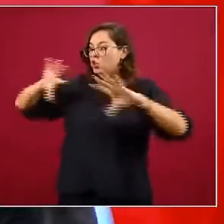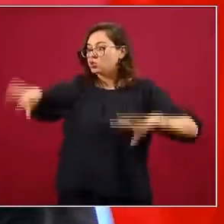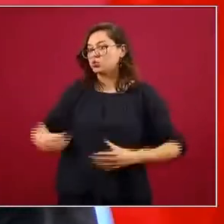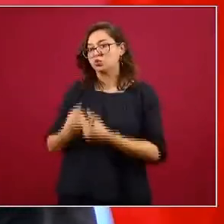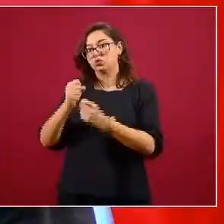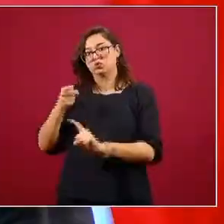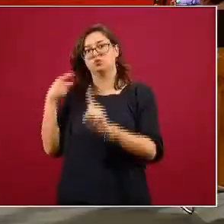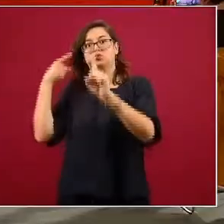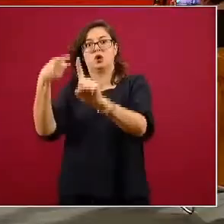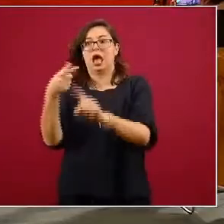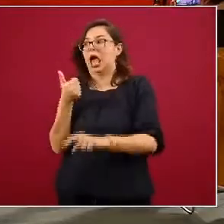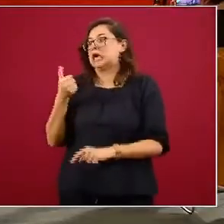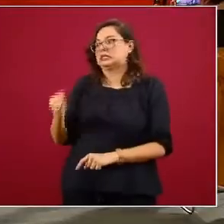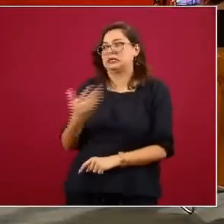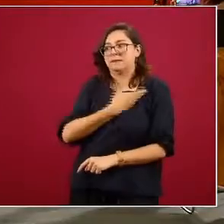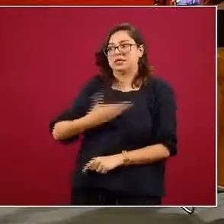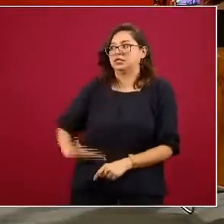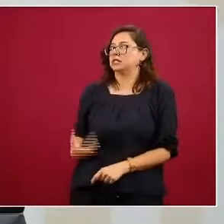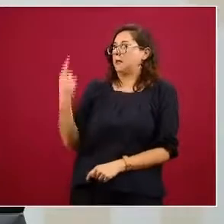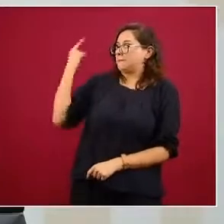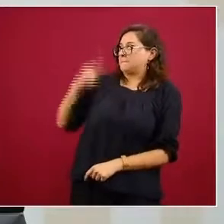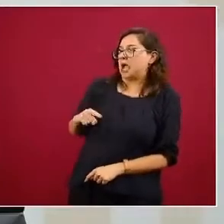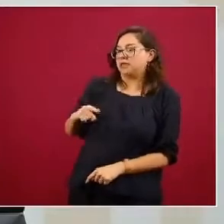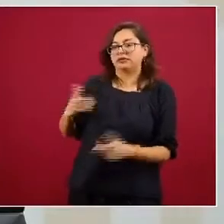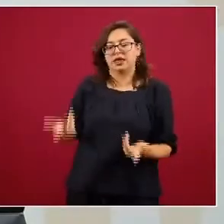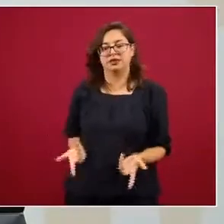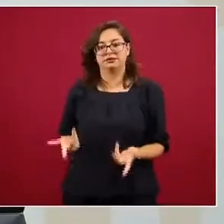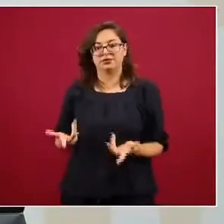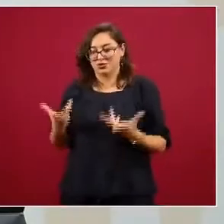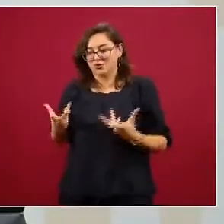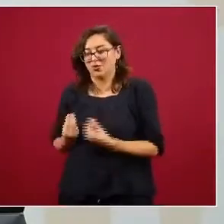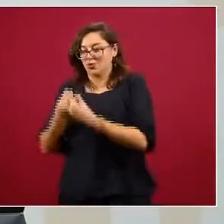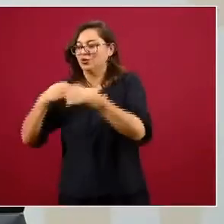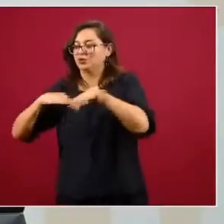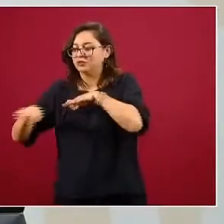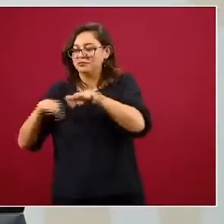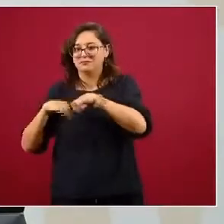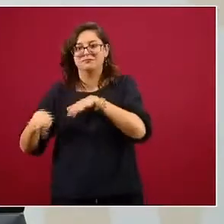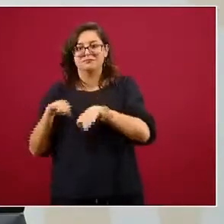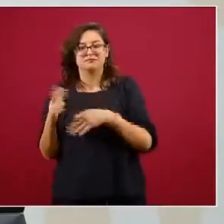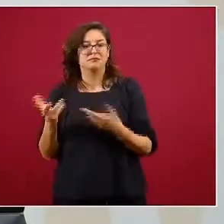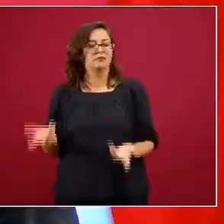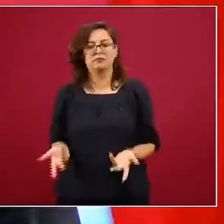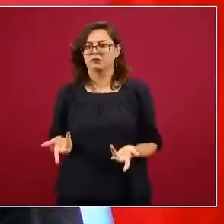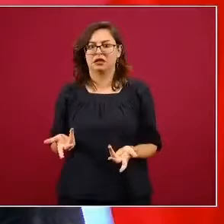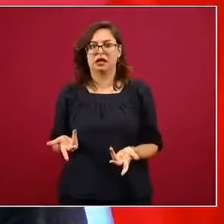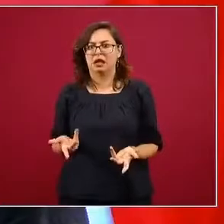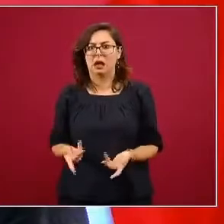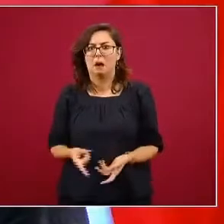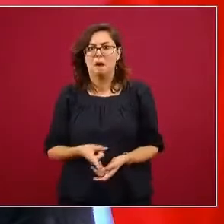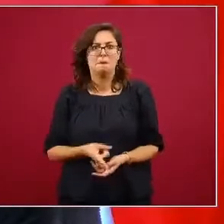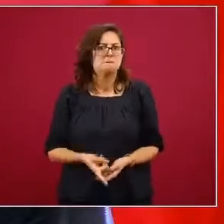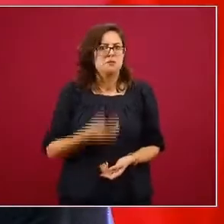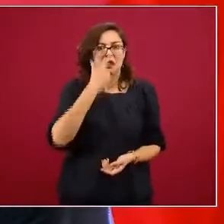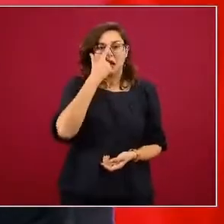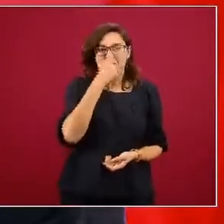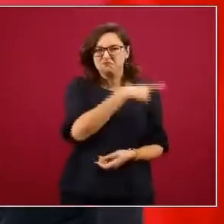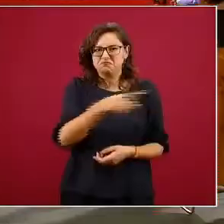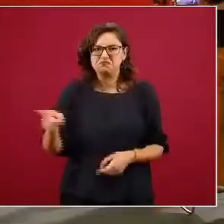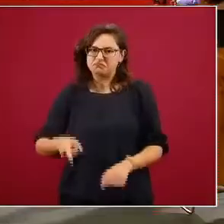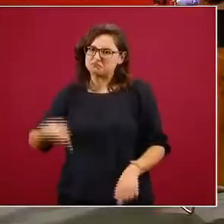primer mandatario y trabajamos en este gobierno porque simpatizamos con esa visión. Entonces no va a haber amago de ninguna